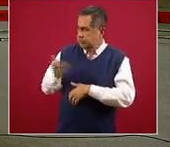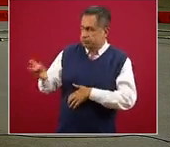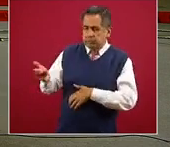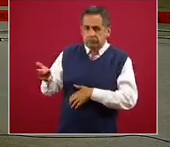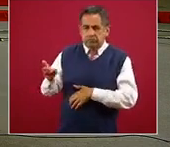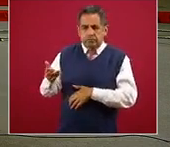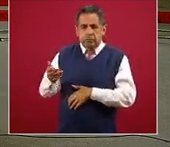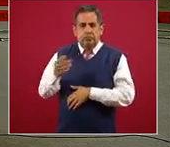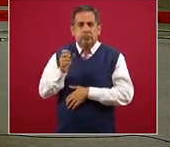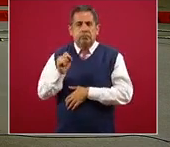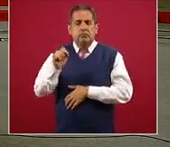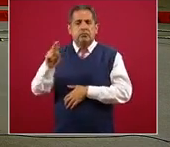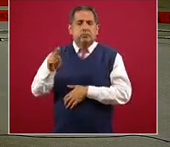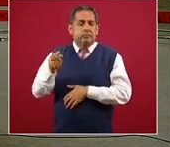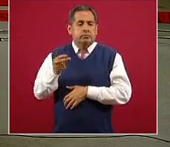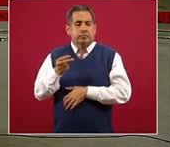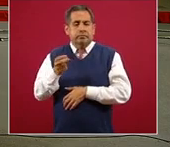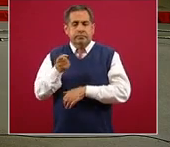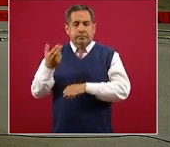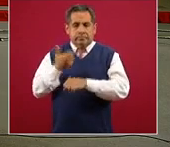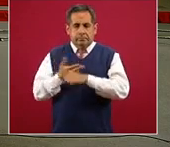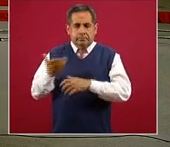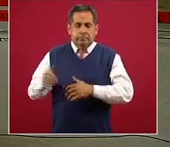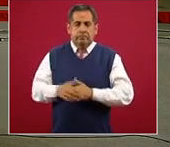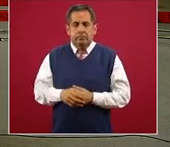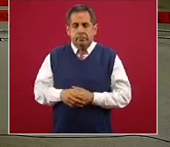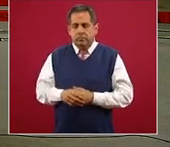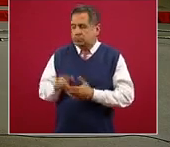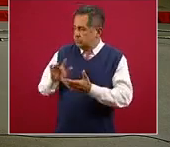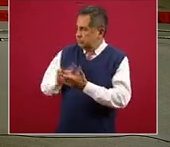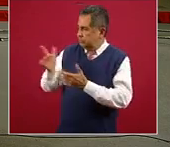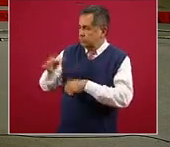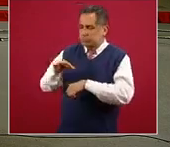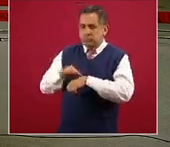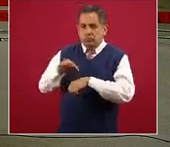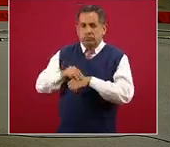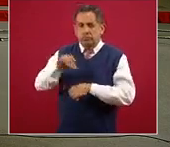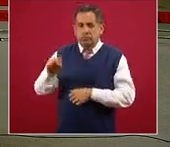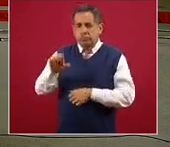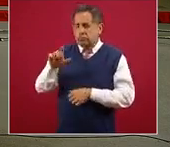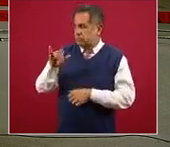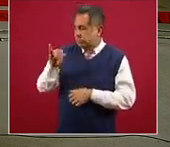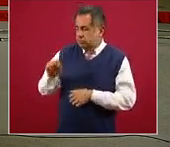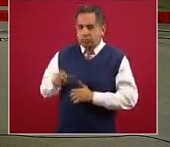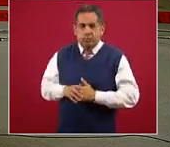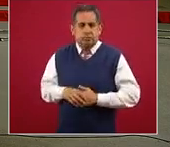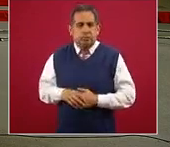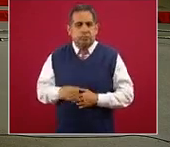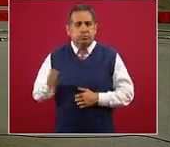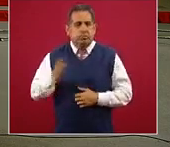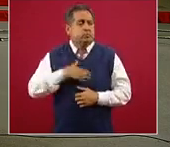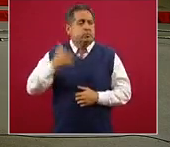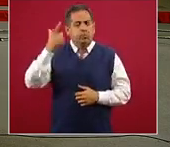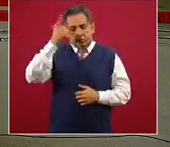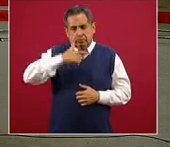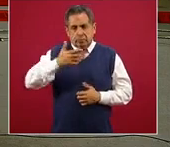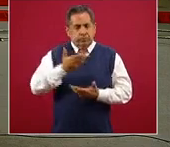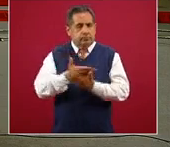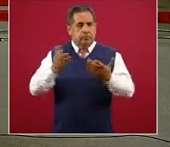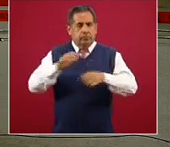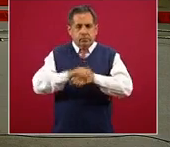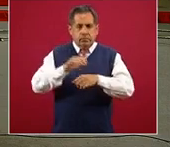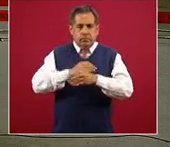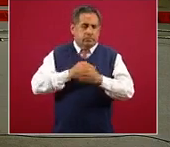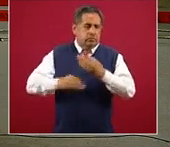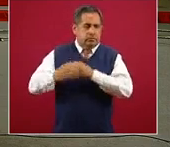al subsecretario Suárez Carrera. Muchas gracias, doctor José Luis Alomía. Muy buenas noches, amigos,